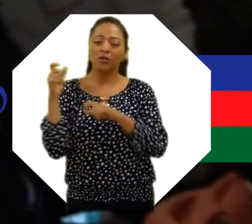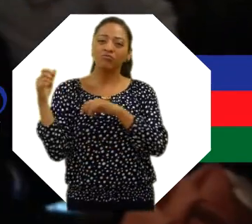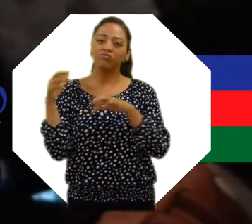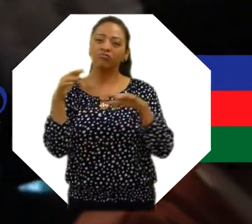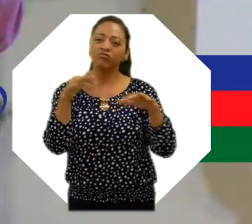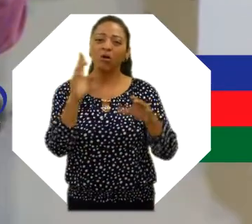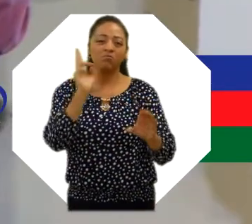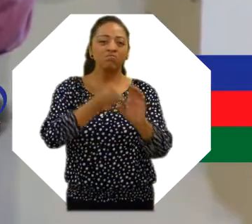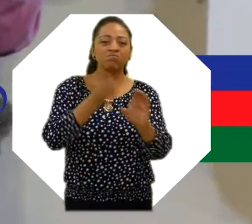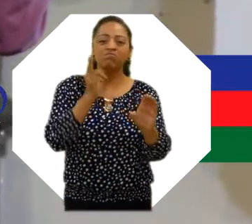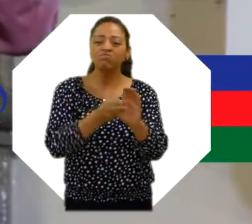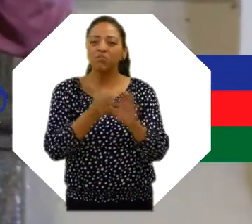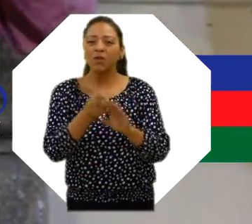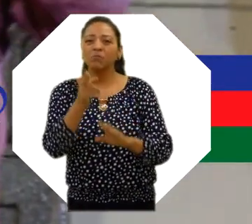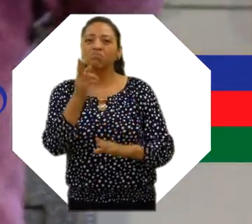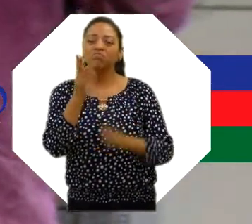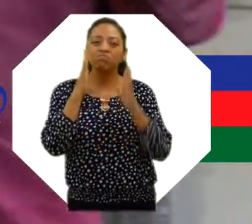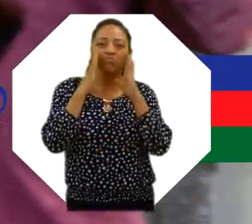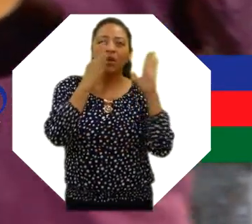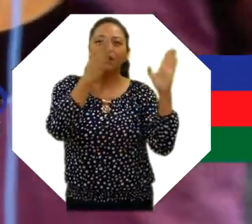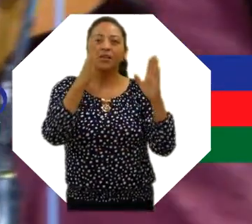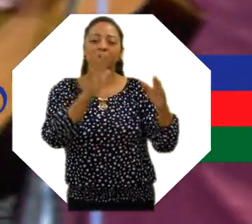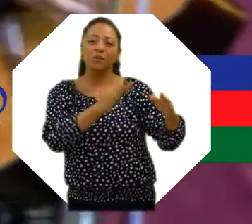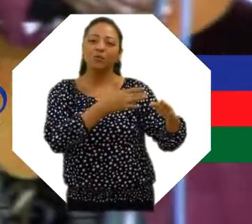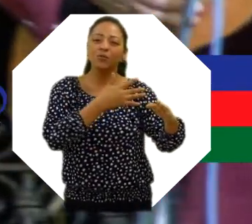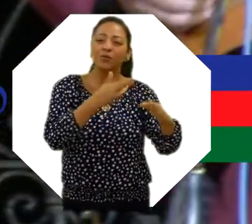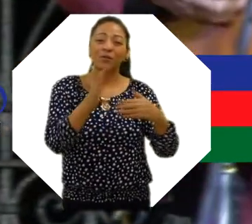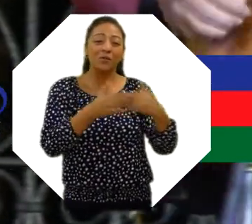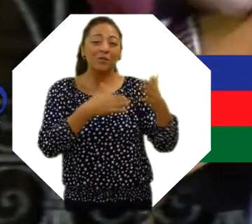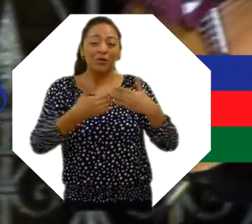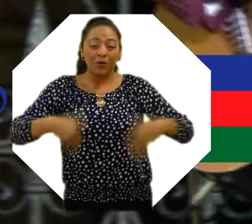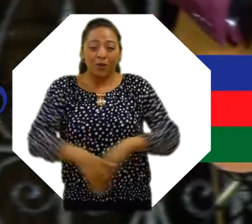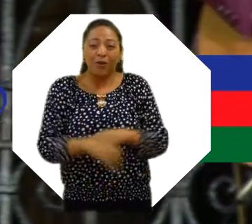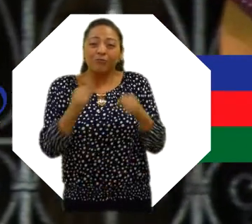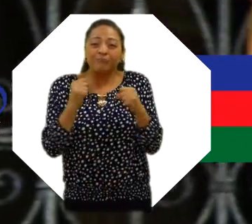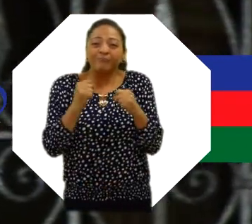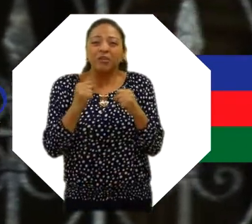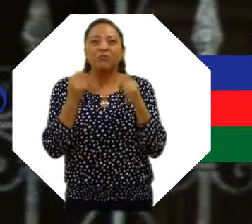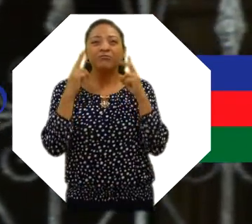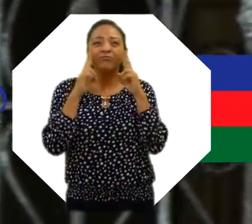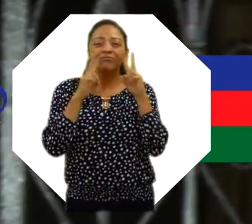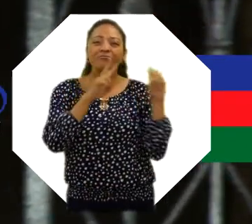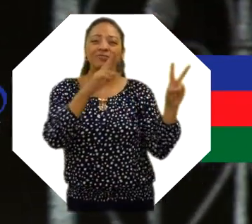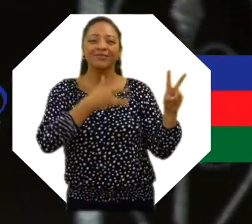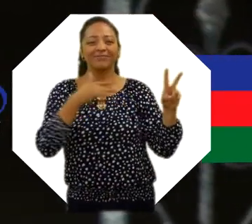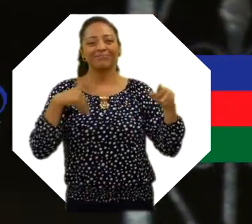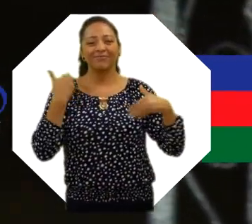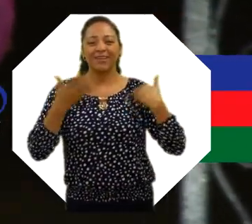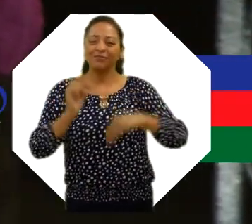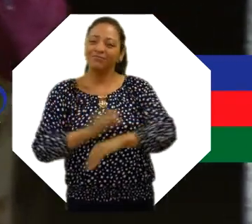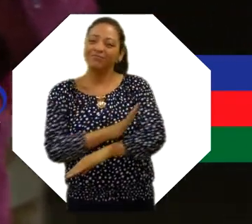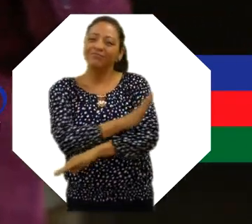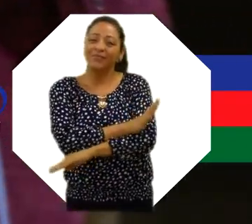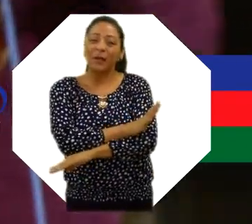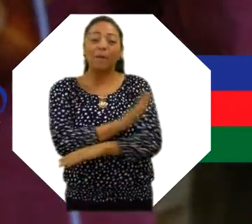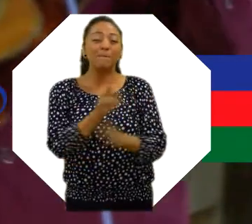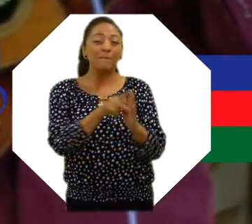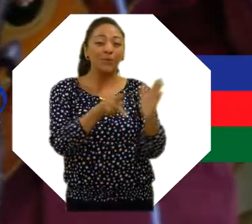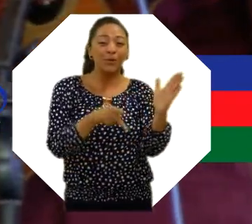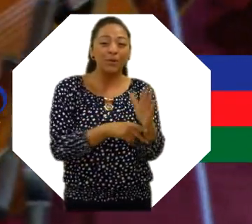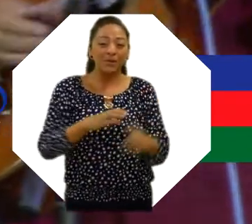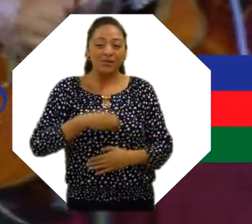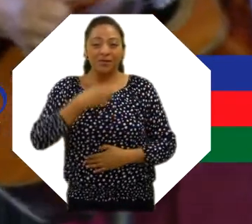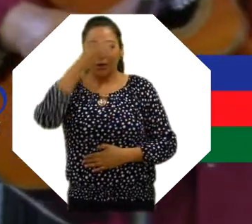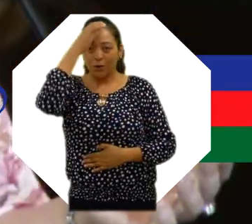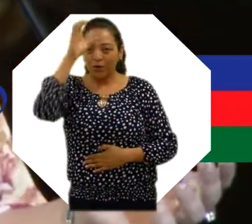de asistentes que se deleitaron con la música de estos artistas a pesar de la fría noche otavaleña. La programación cívica y